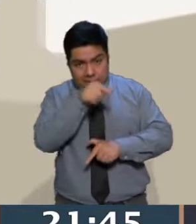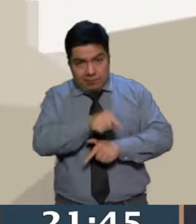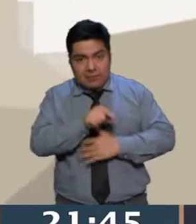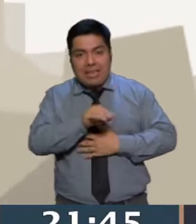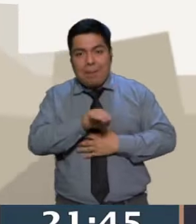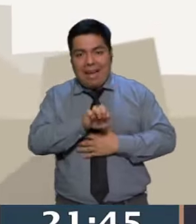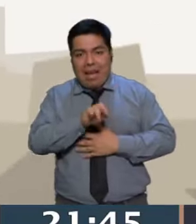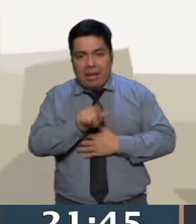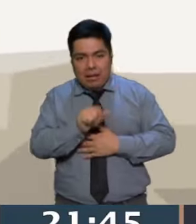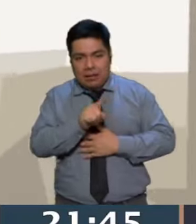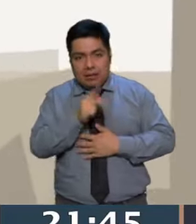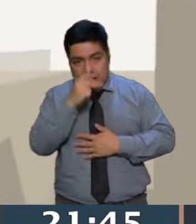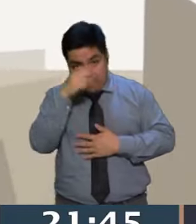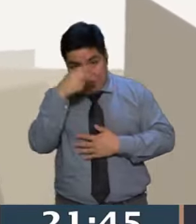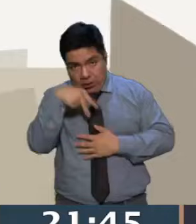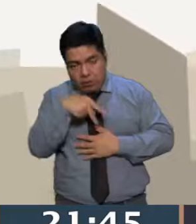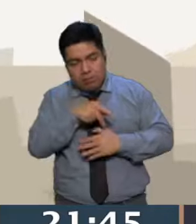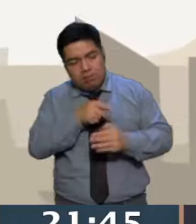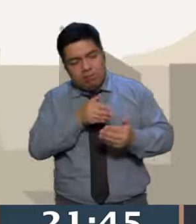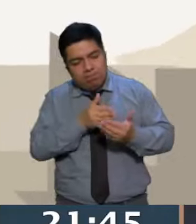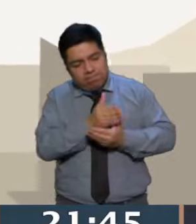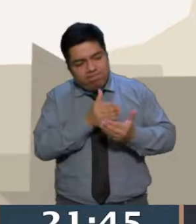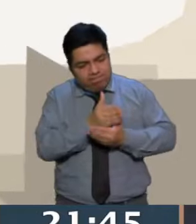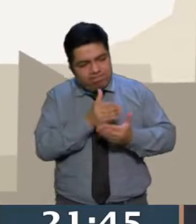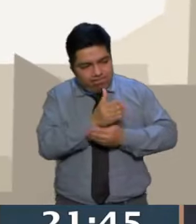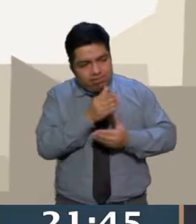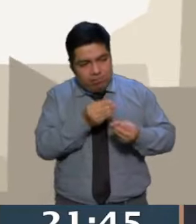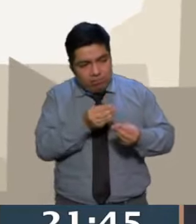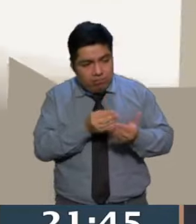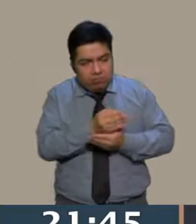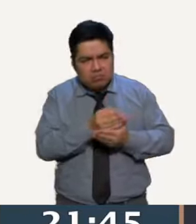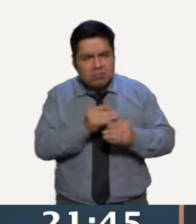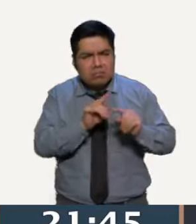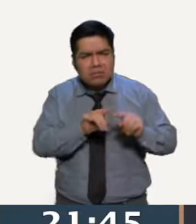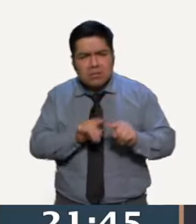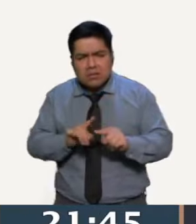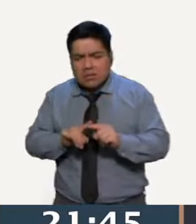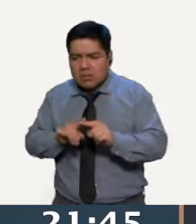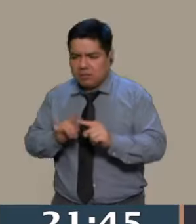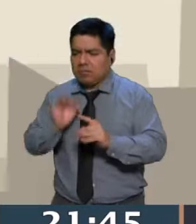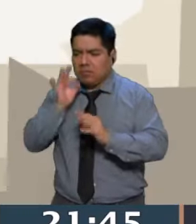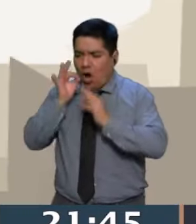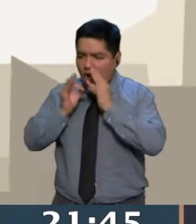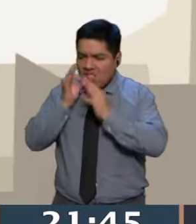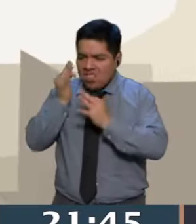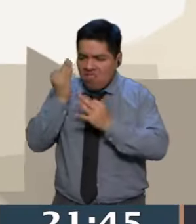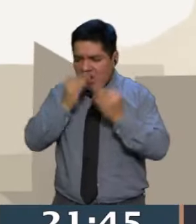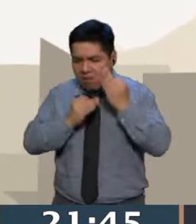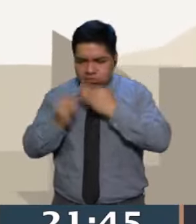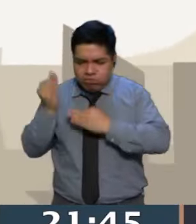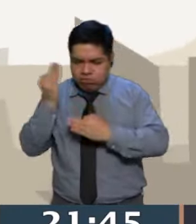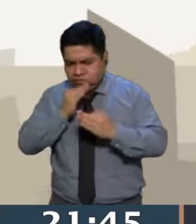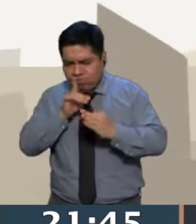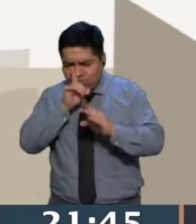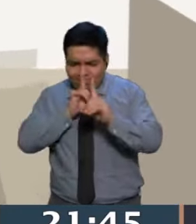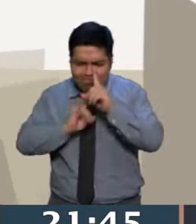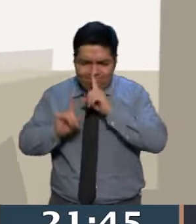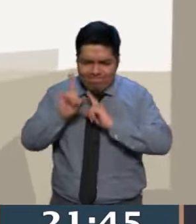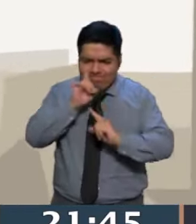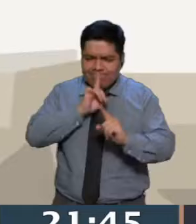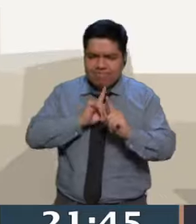de México en ese país, comenzaron a circular varias noticias falsas y